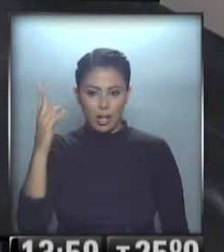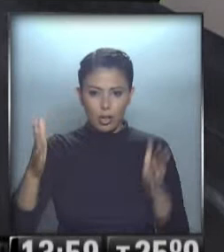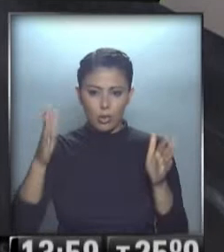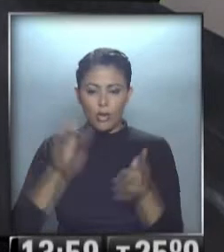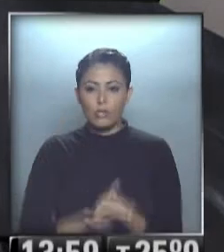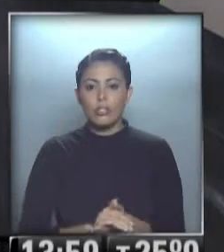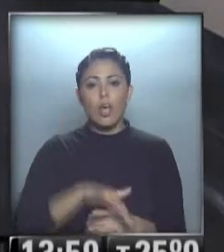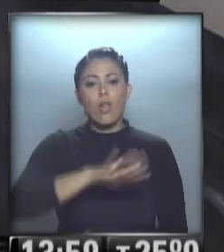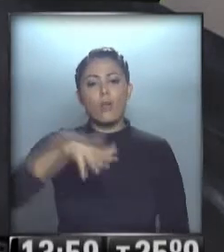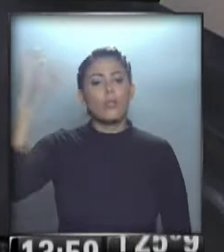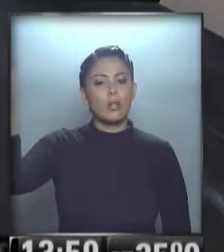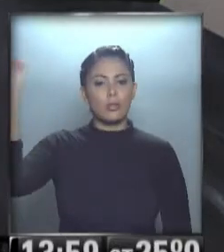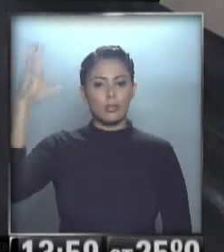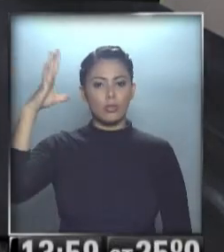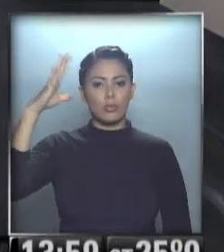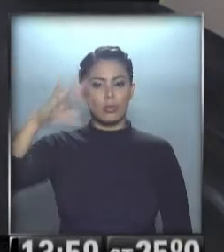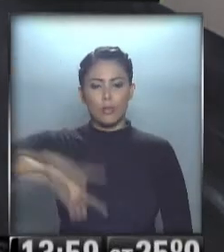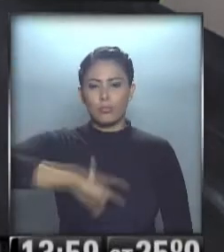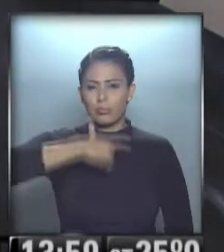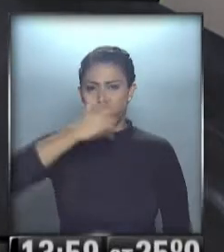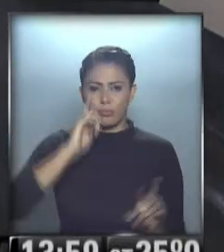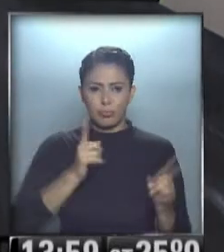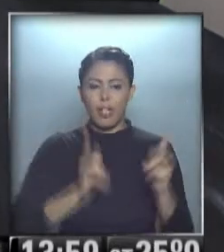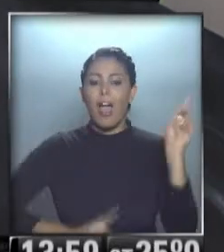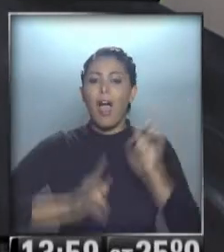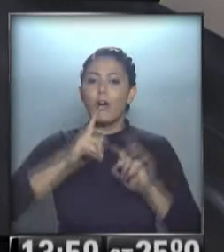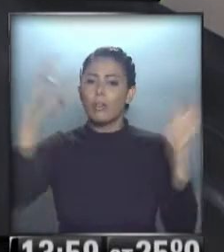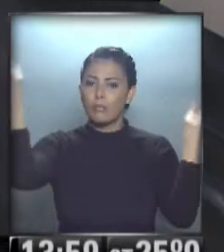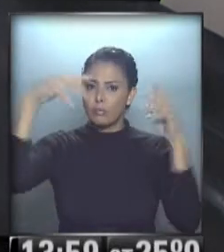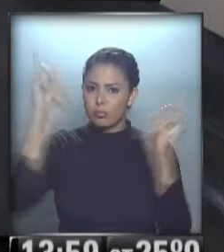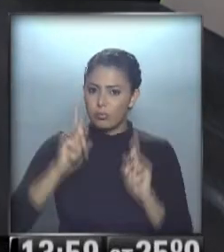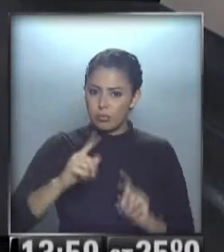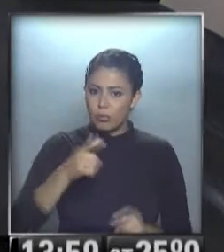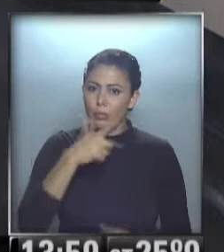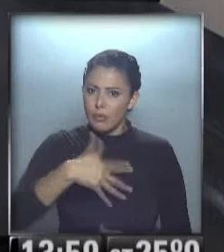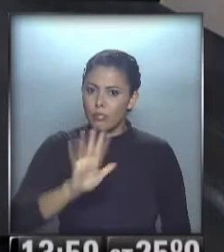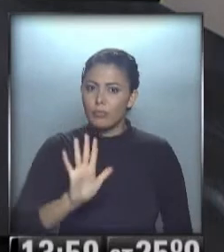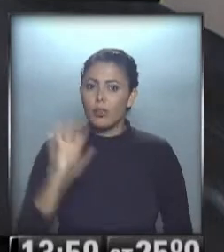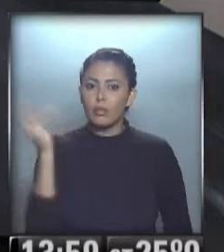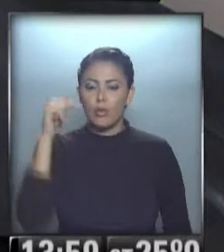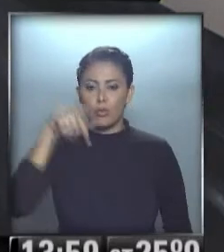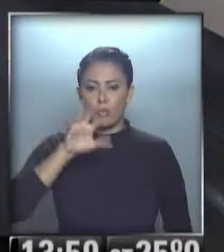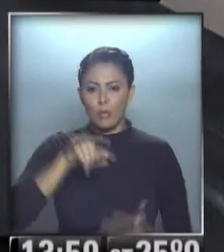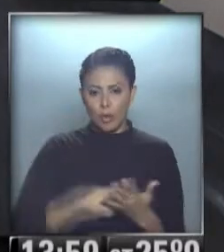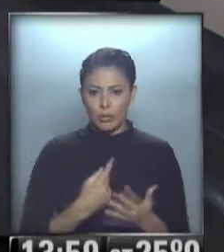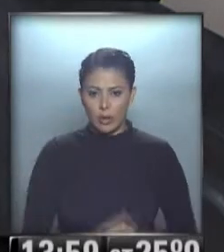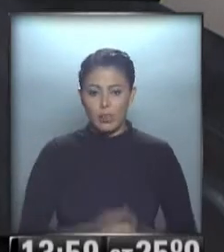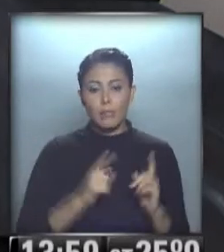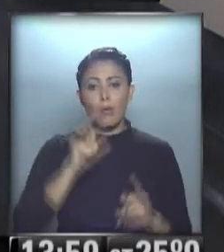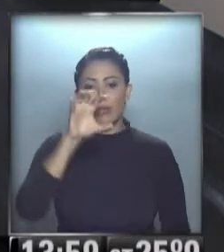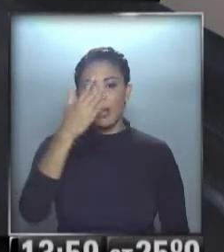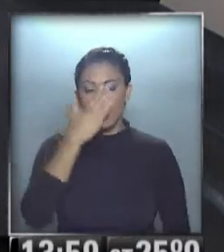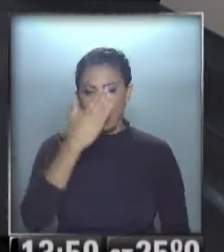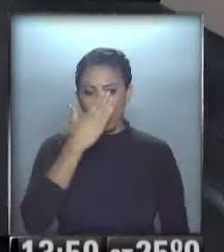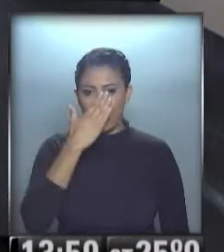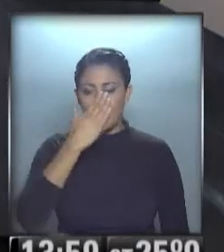las zonas donde el sol ha calentado toda la mañana. Algunas tormentas pueden darse todavía en el sur de Buenos Aires. Lo mismo en Córdoba,